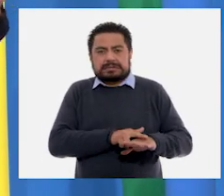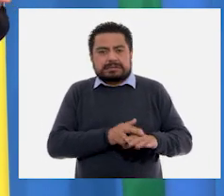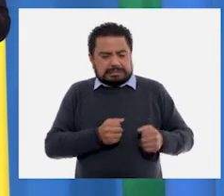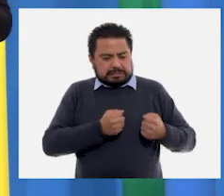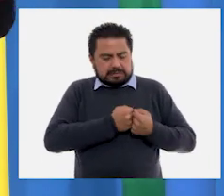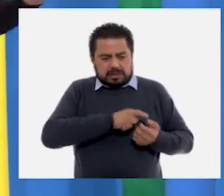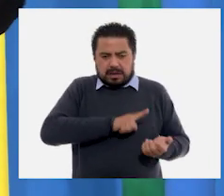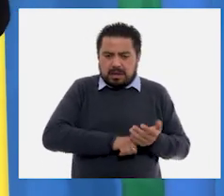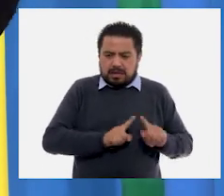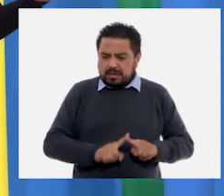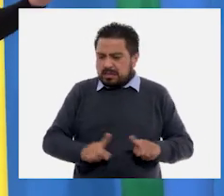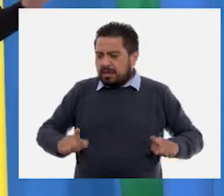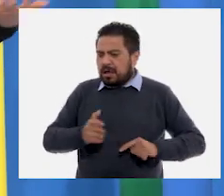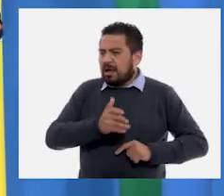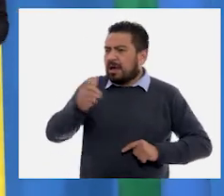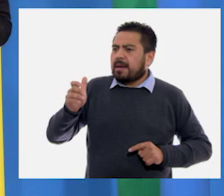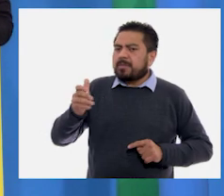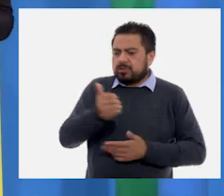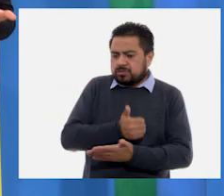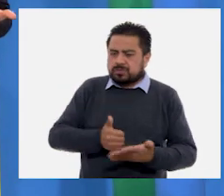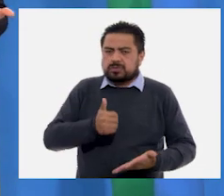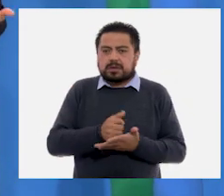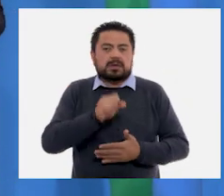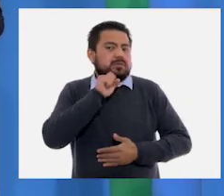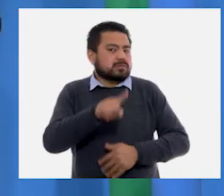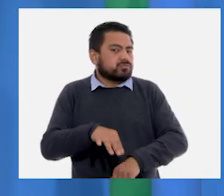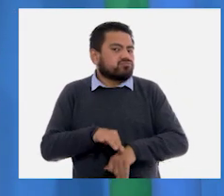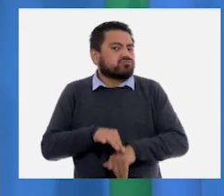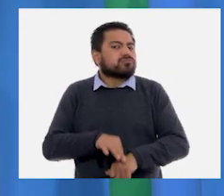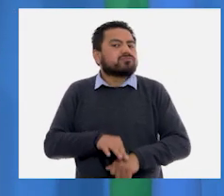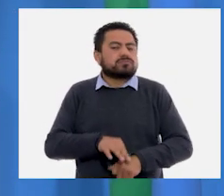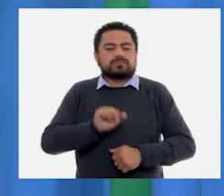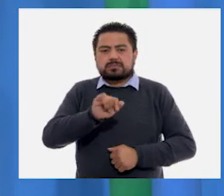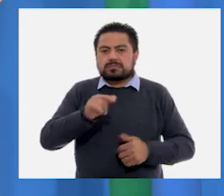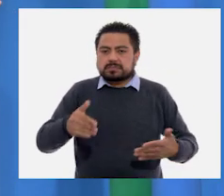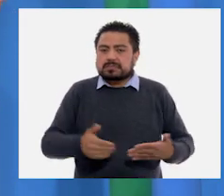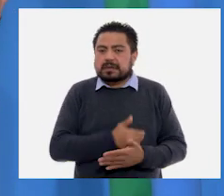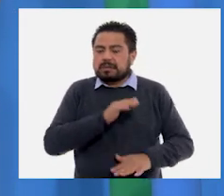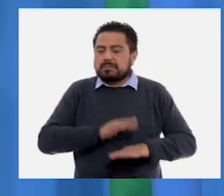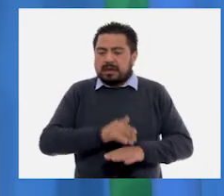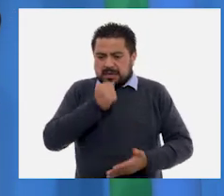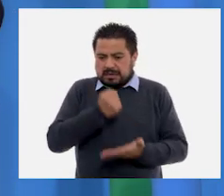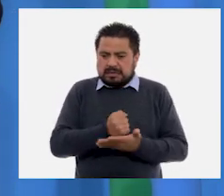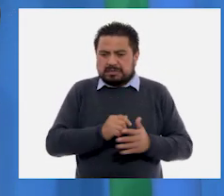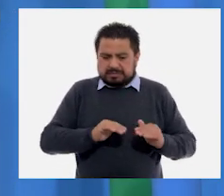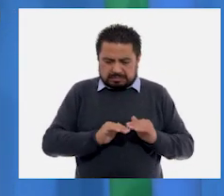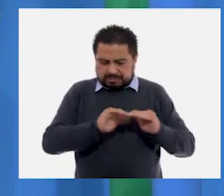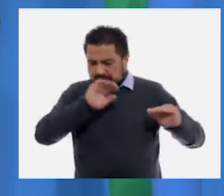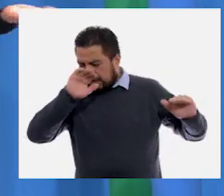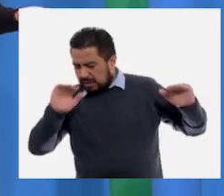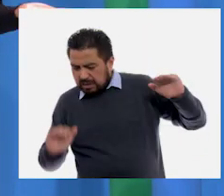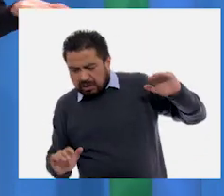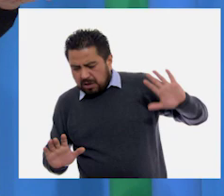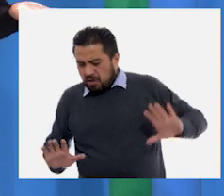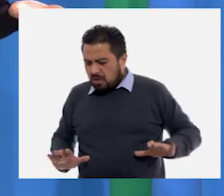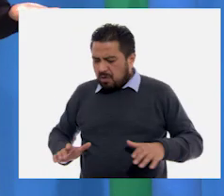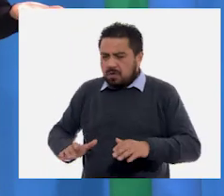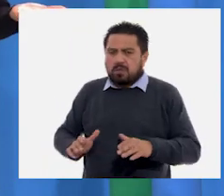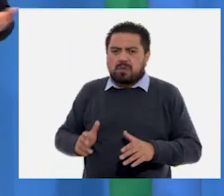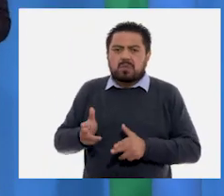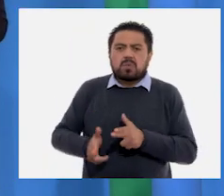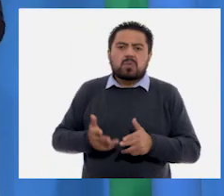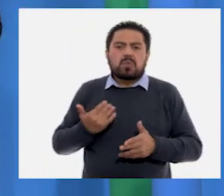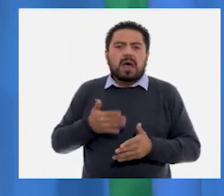las diferencias entre el campo y la ciudad y, evidentemente, también hacía más marcado el aislamiento de las comunidades a las que no llegaba el